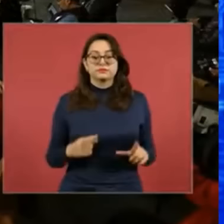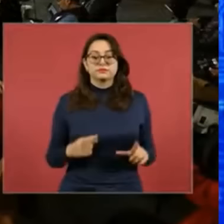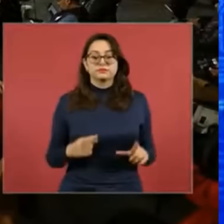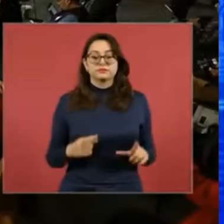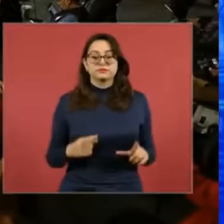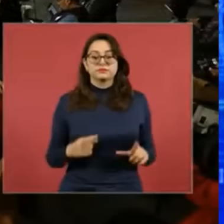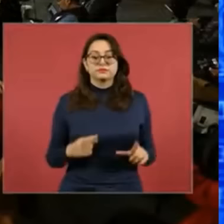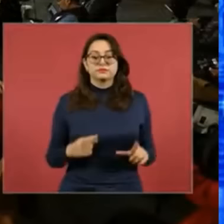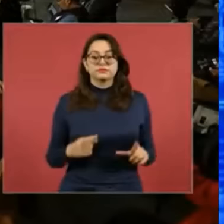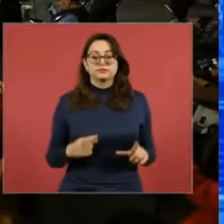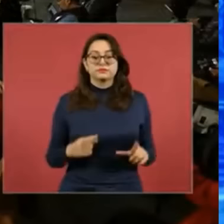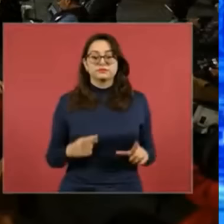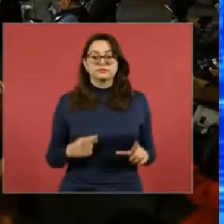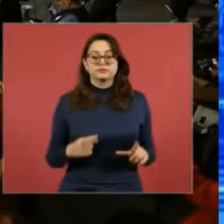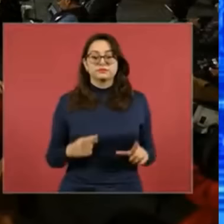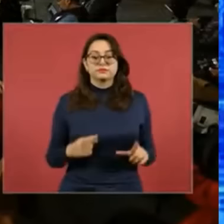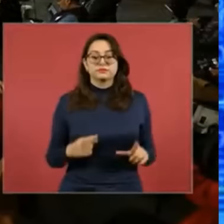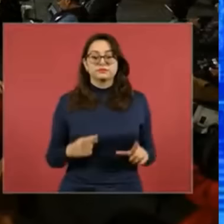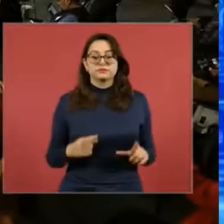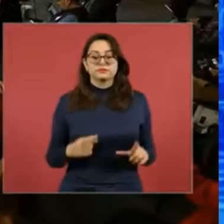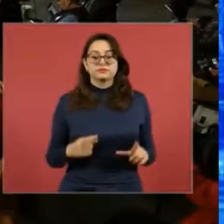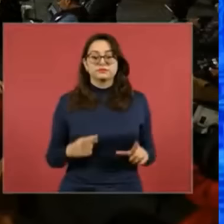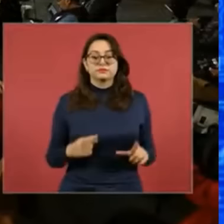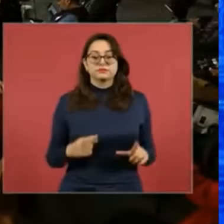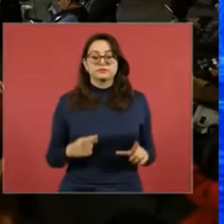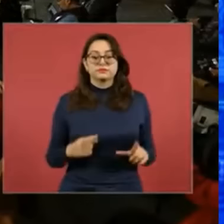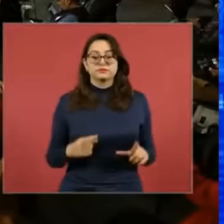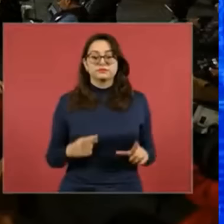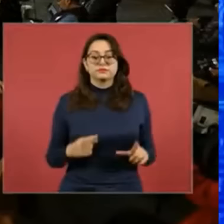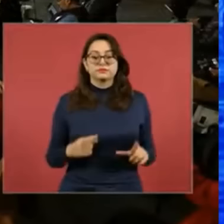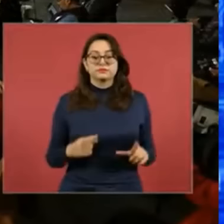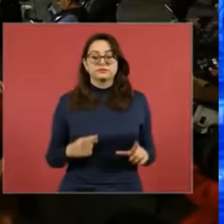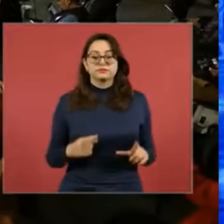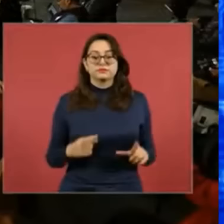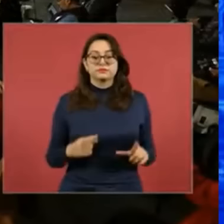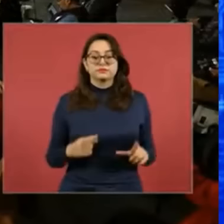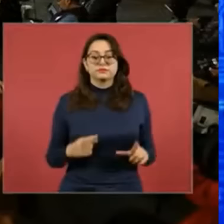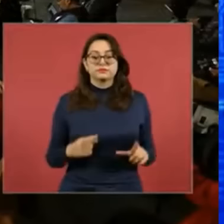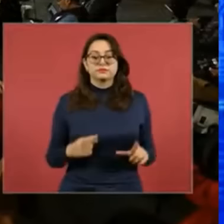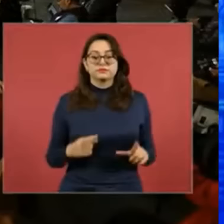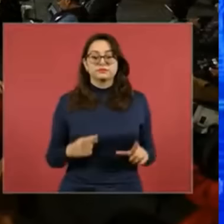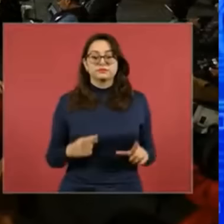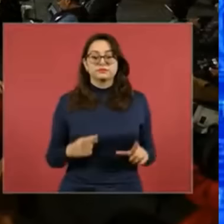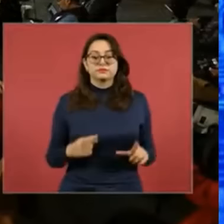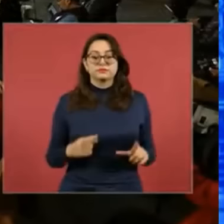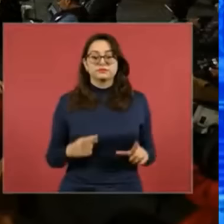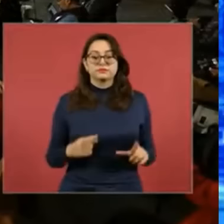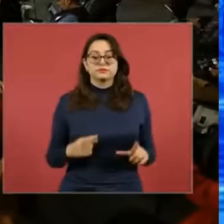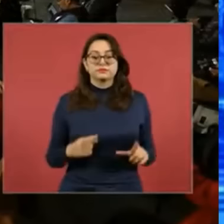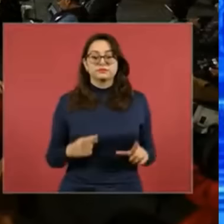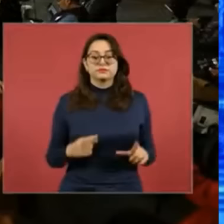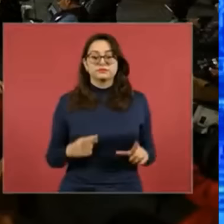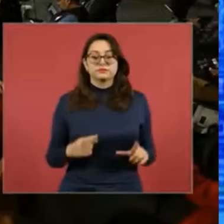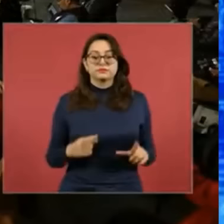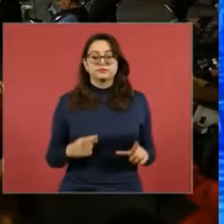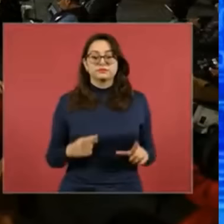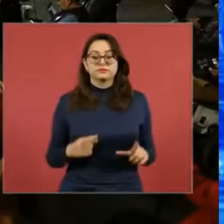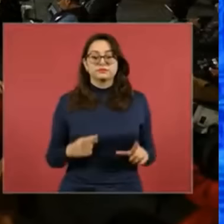no te vayas a espantar porque a partir del lunes 29 de enero ya va a haber